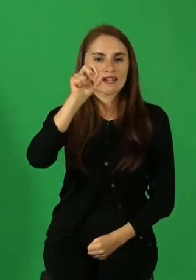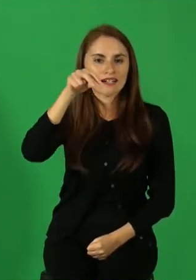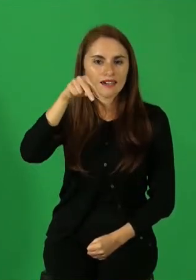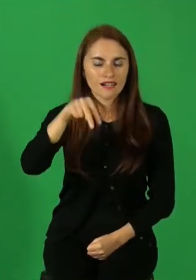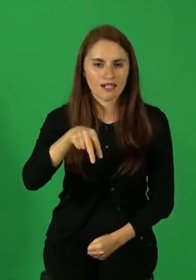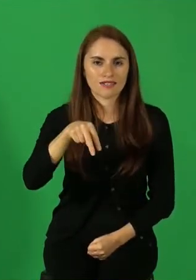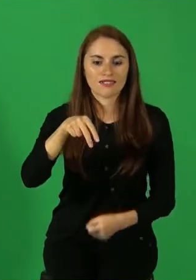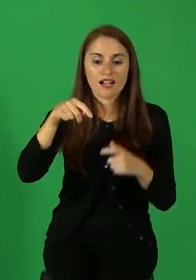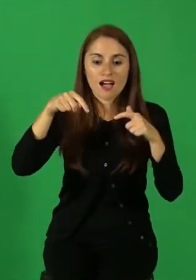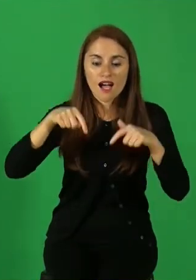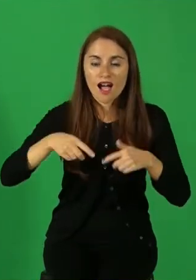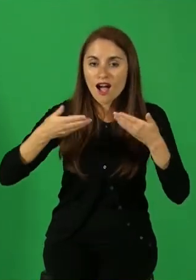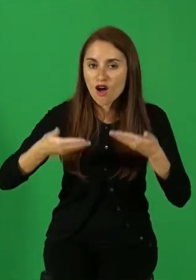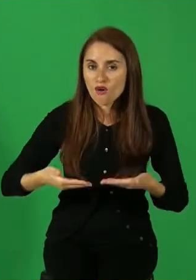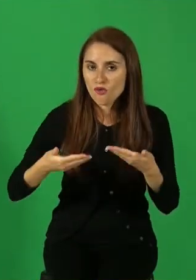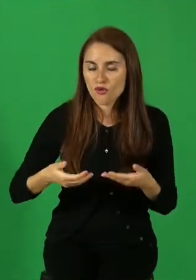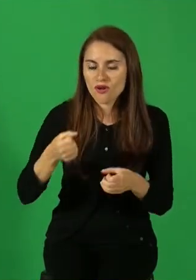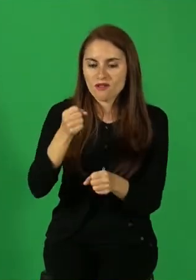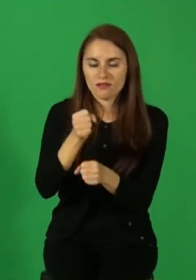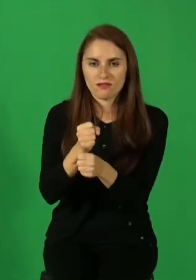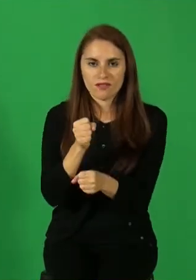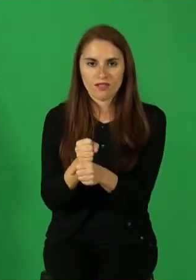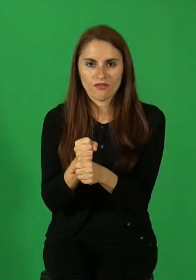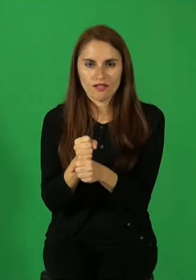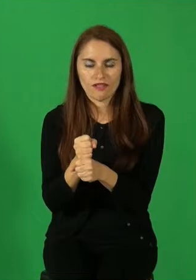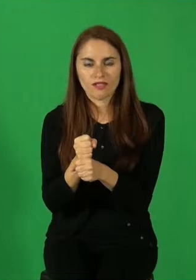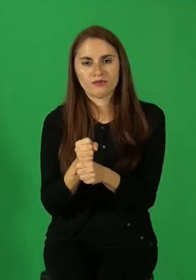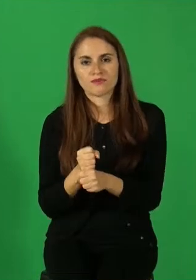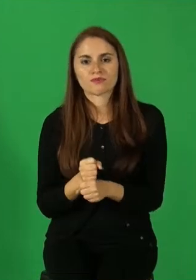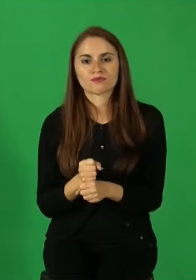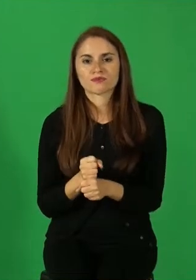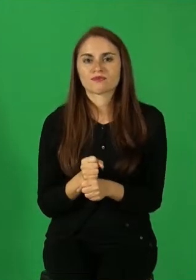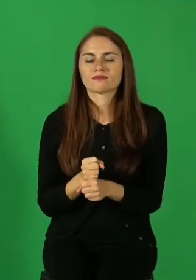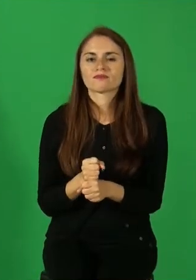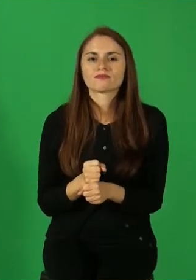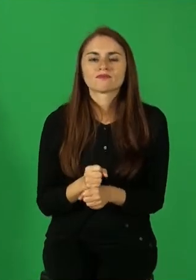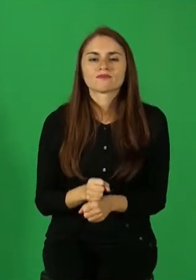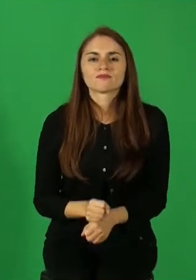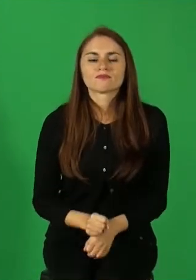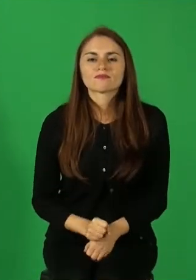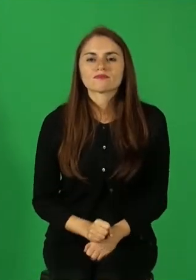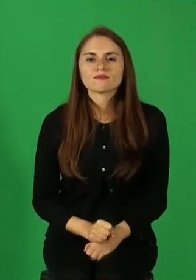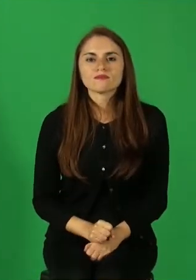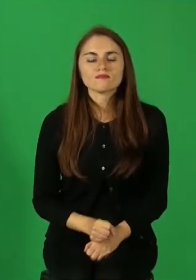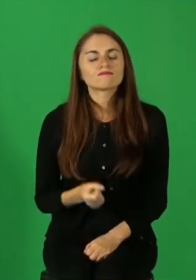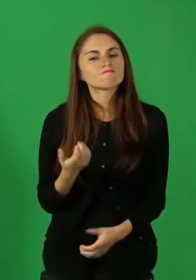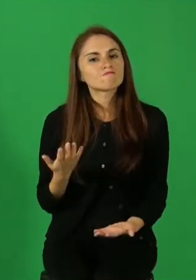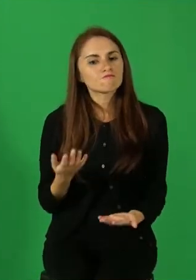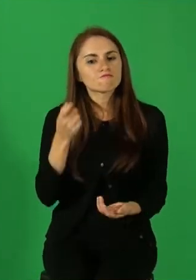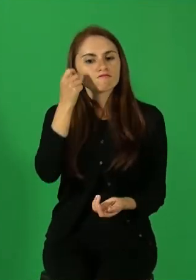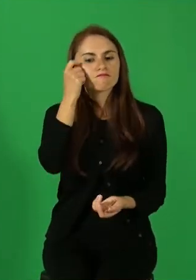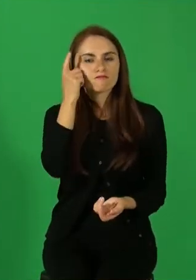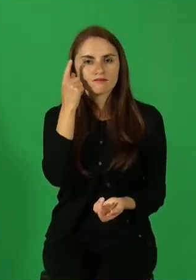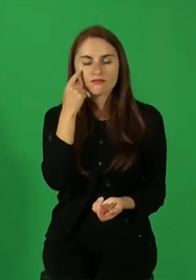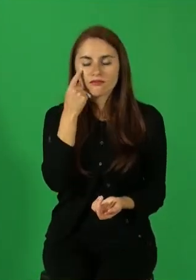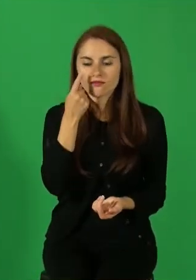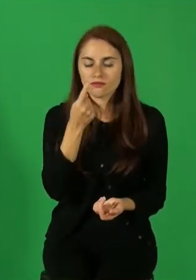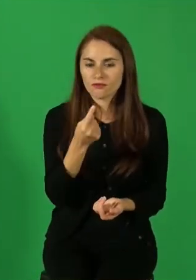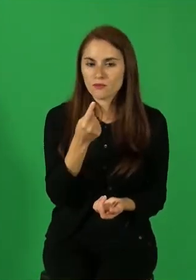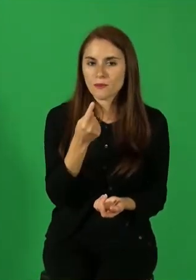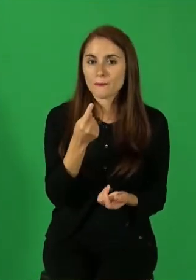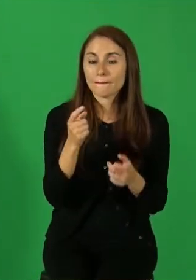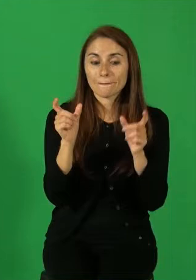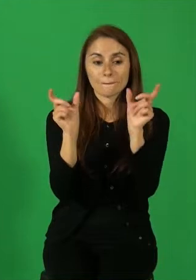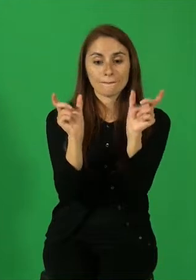presente. Tercera persona plural. Ellos trabajan. Entonces, acá podemos ver que sí